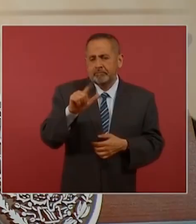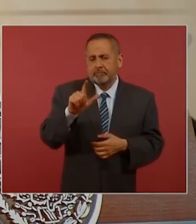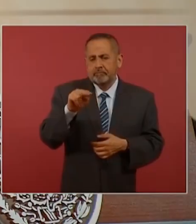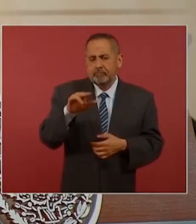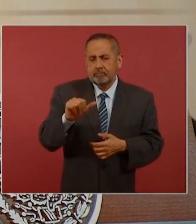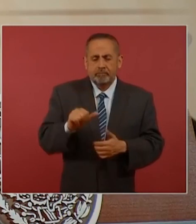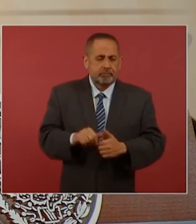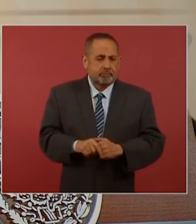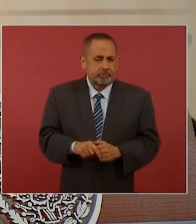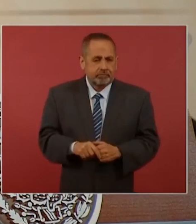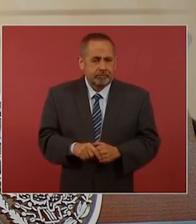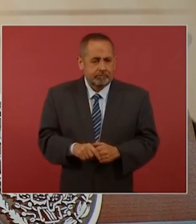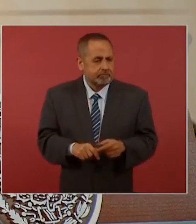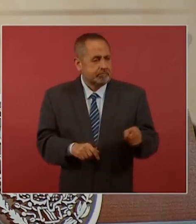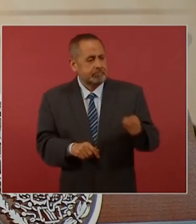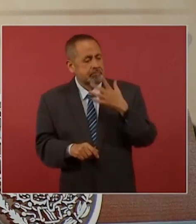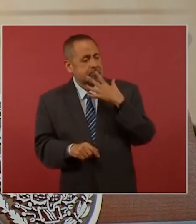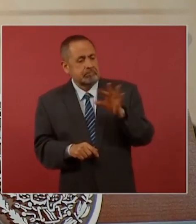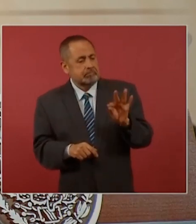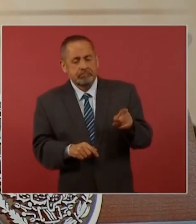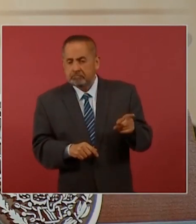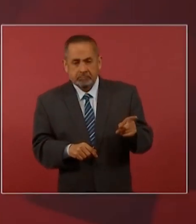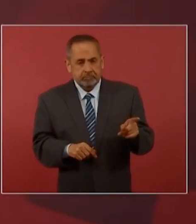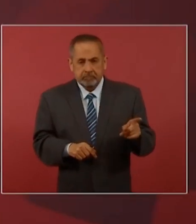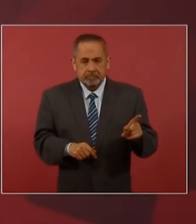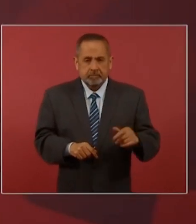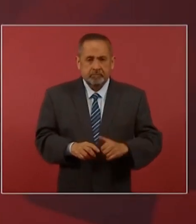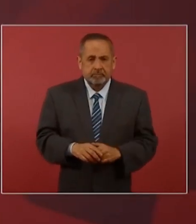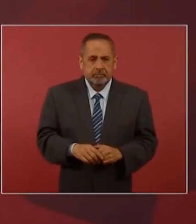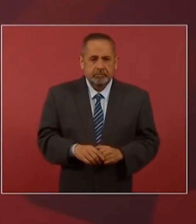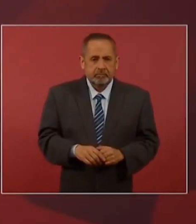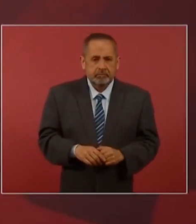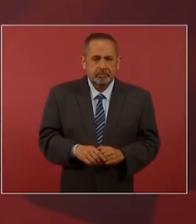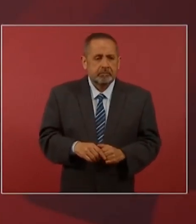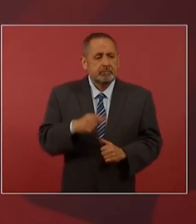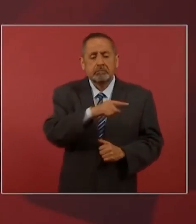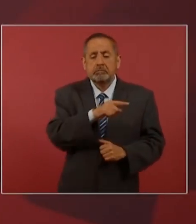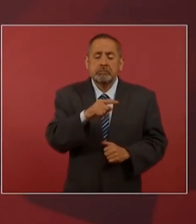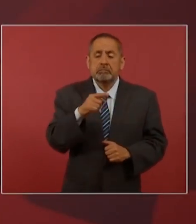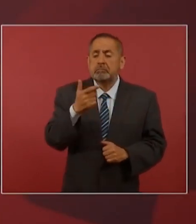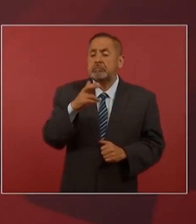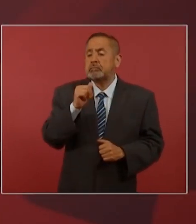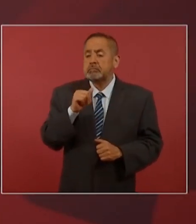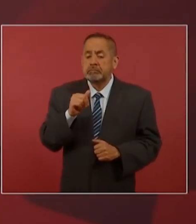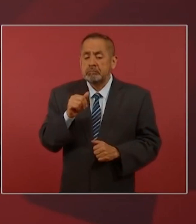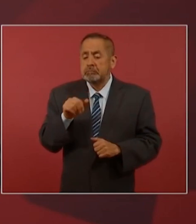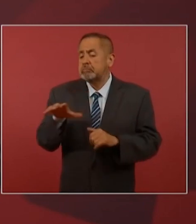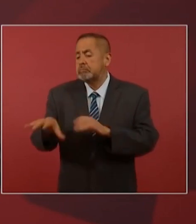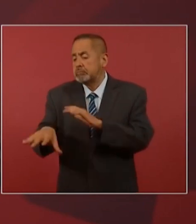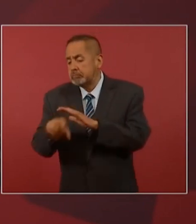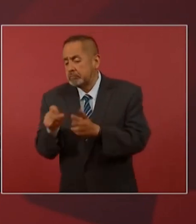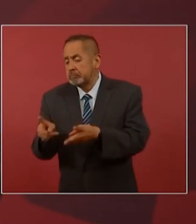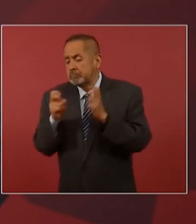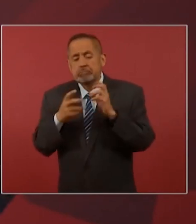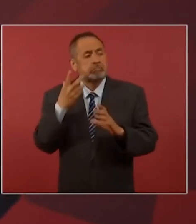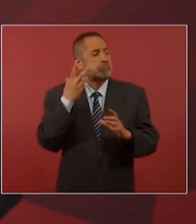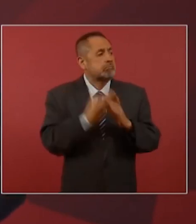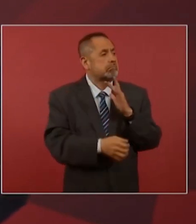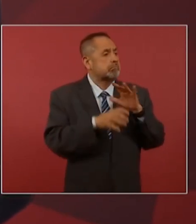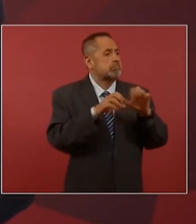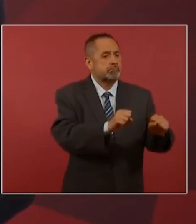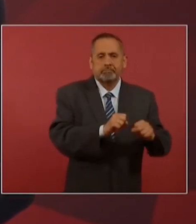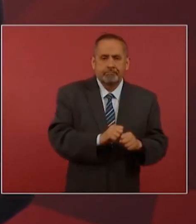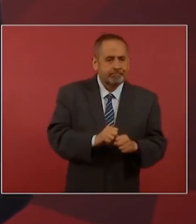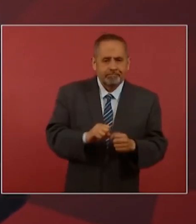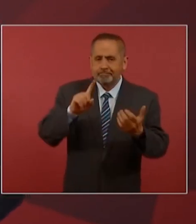Lo de García Luna no es un asunto de llegó, robó y corrió. No.